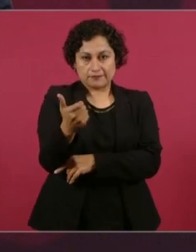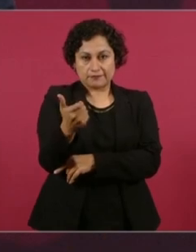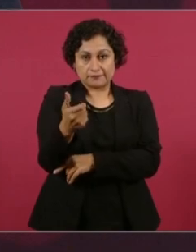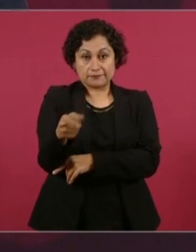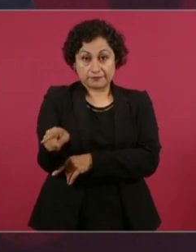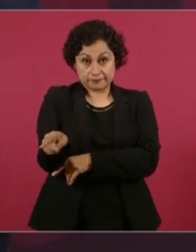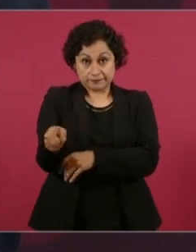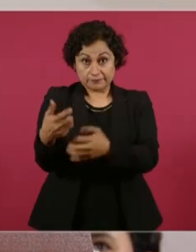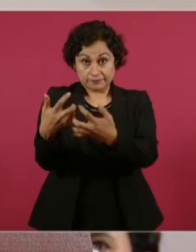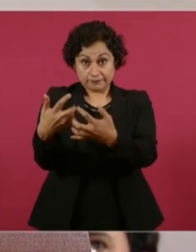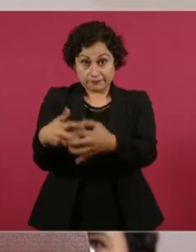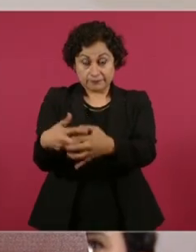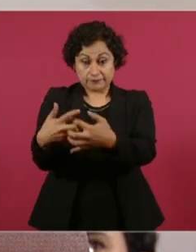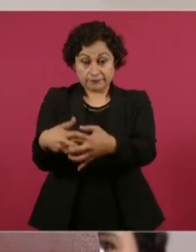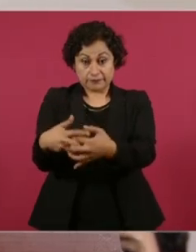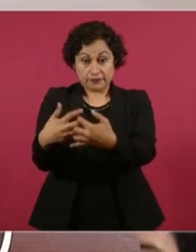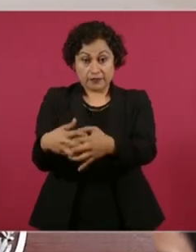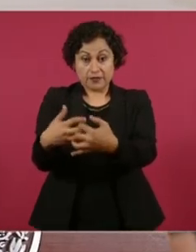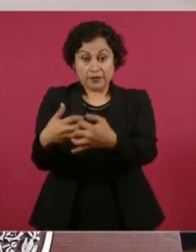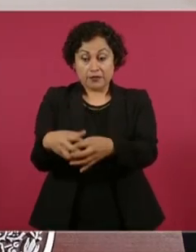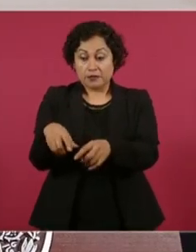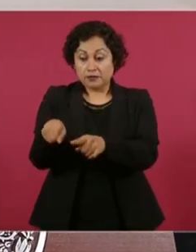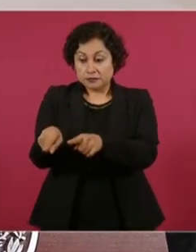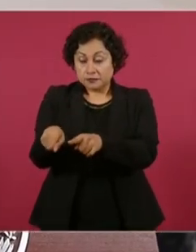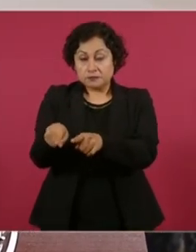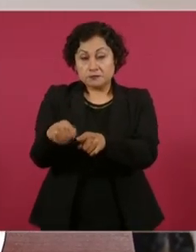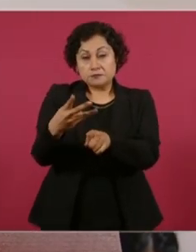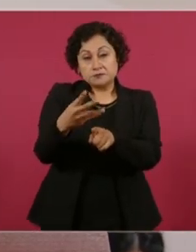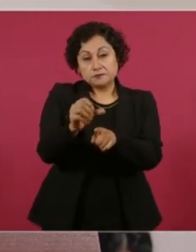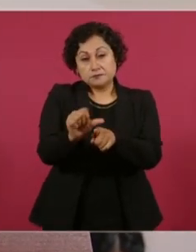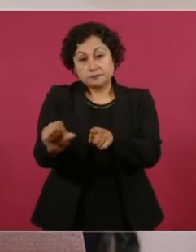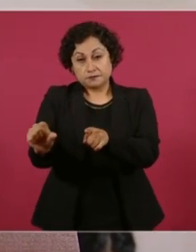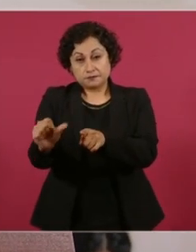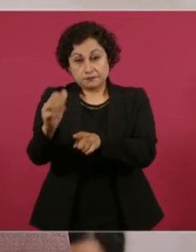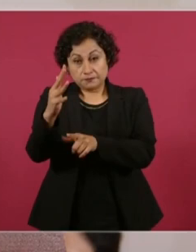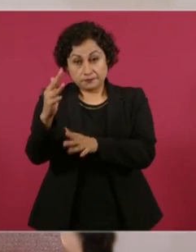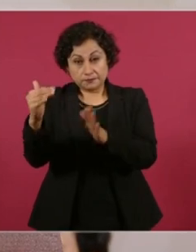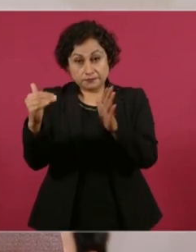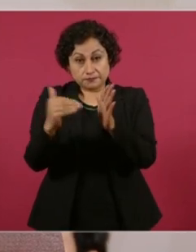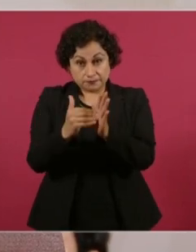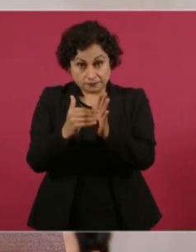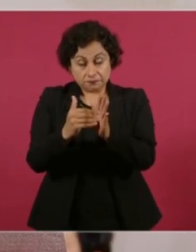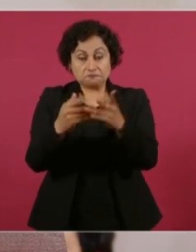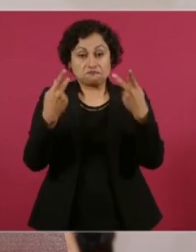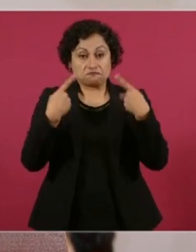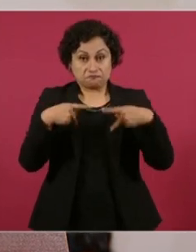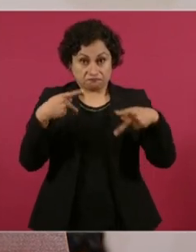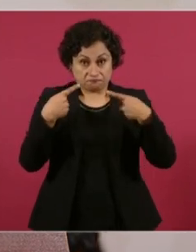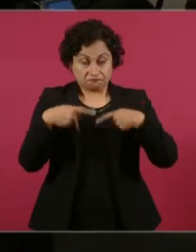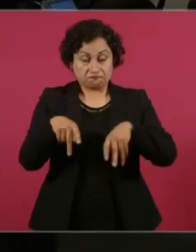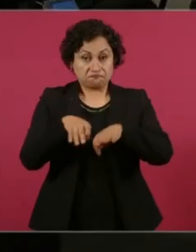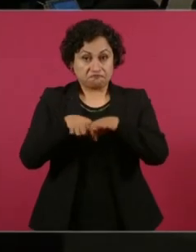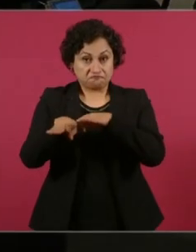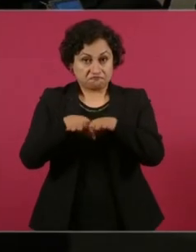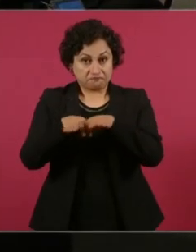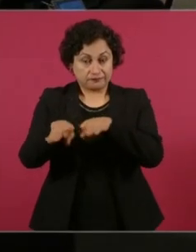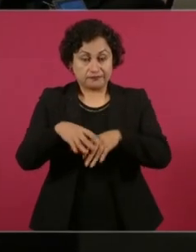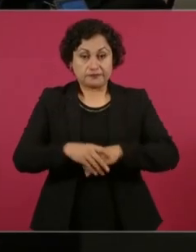Ahí están trabajando de 4 a 5 mil obreros.